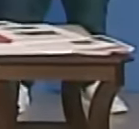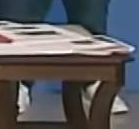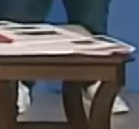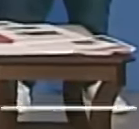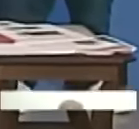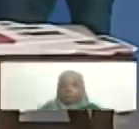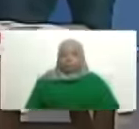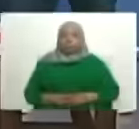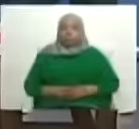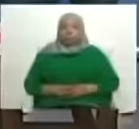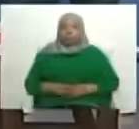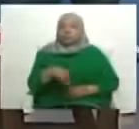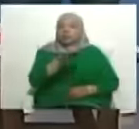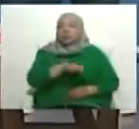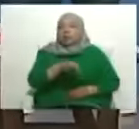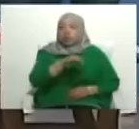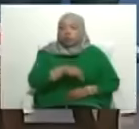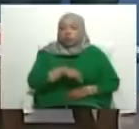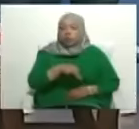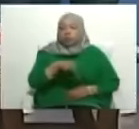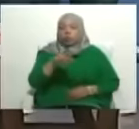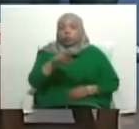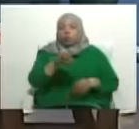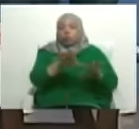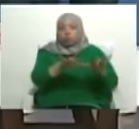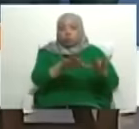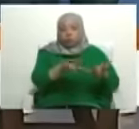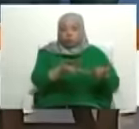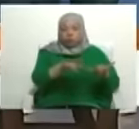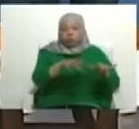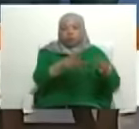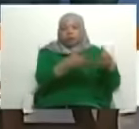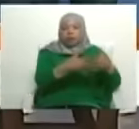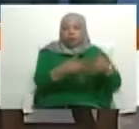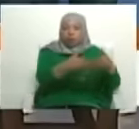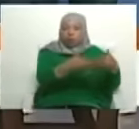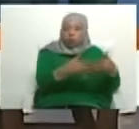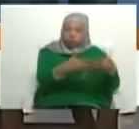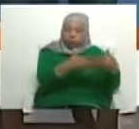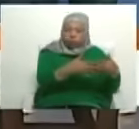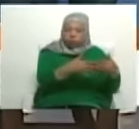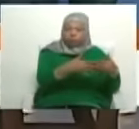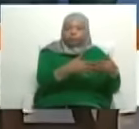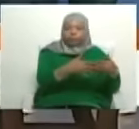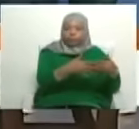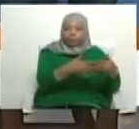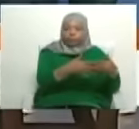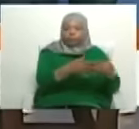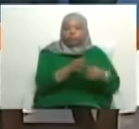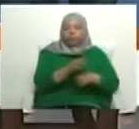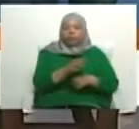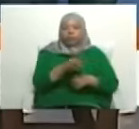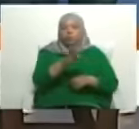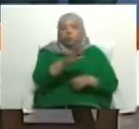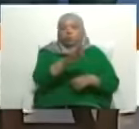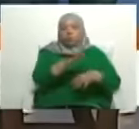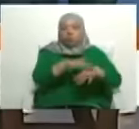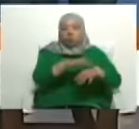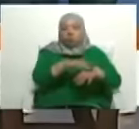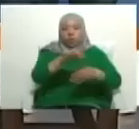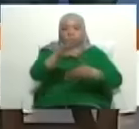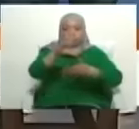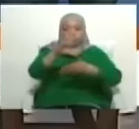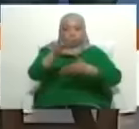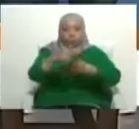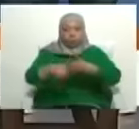Señor Brian Nichols, subsecretario de Estado de los Estados Unidos de América para Asuntos del Hemisferio